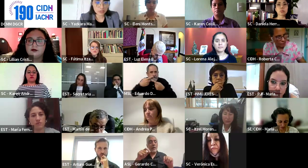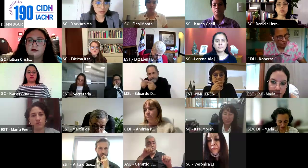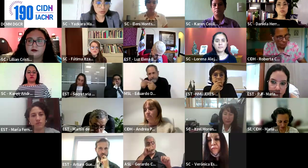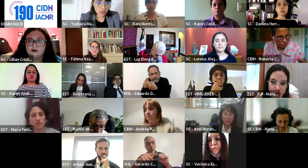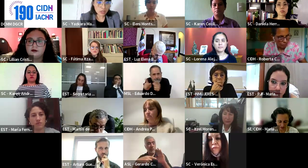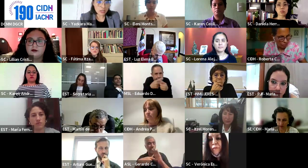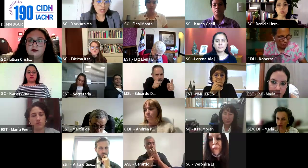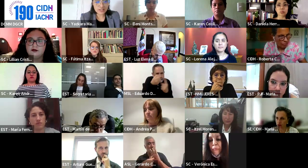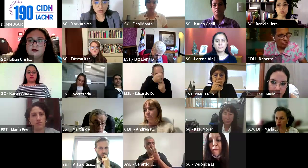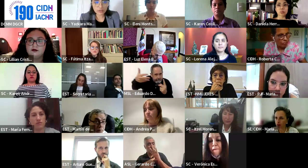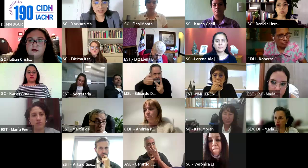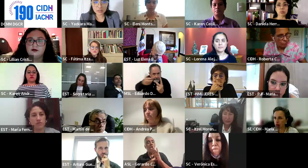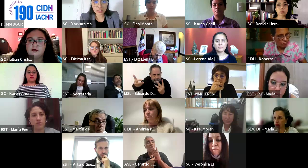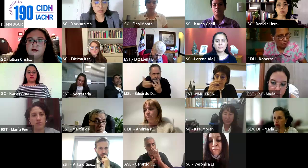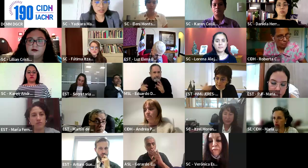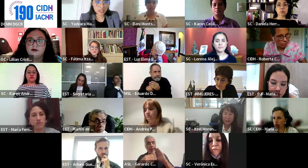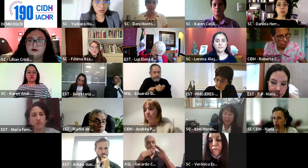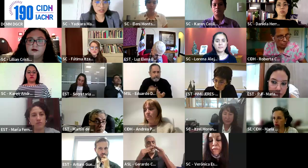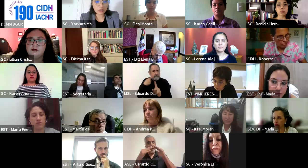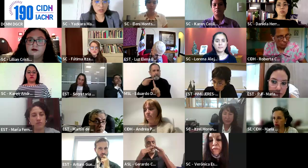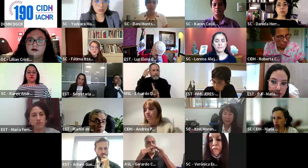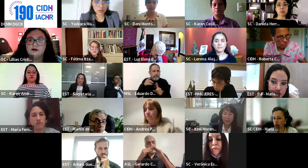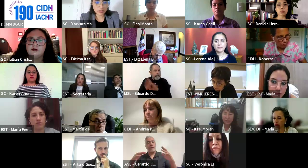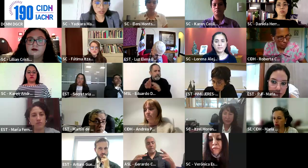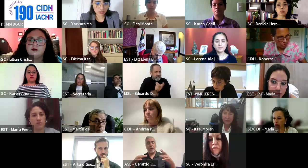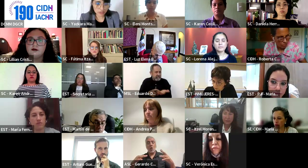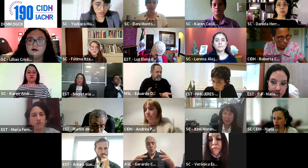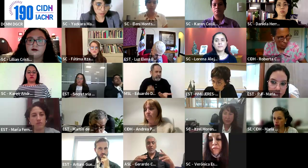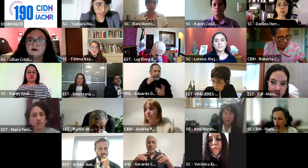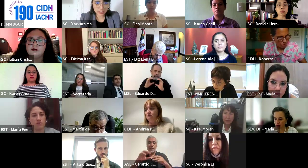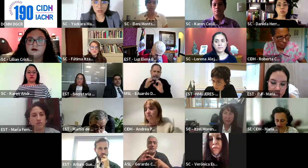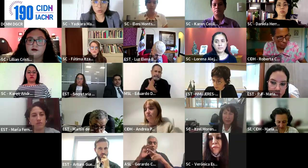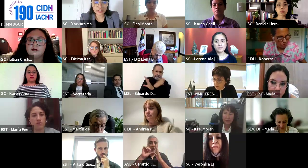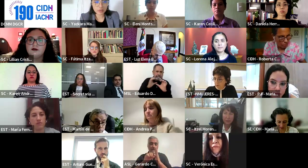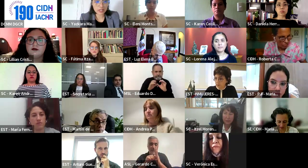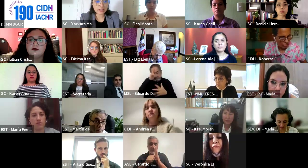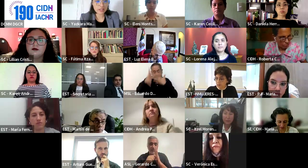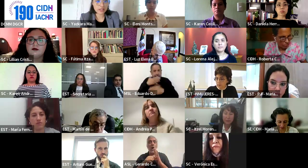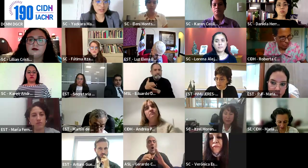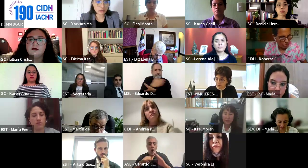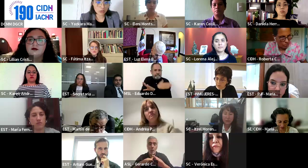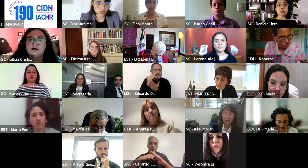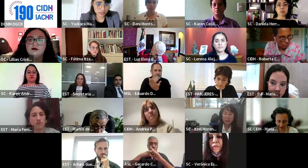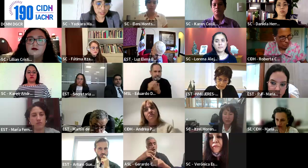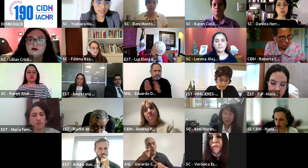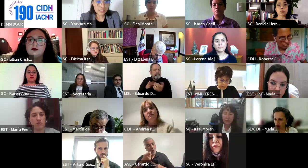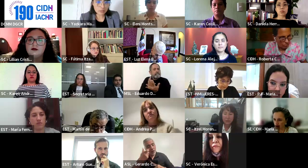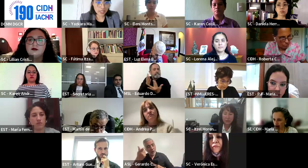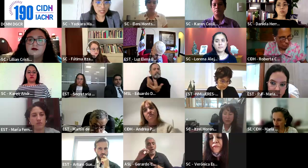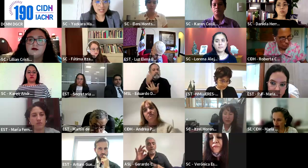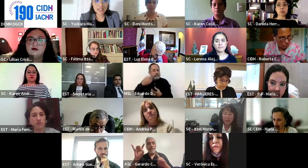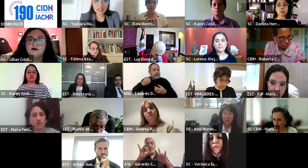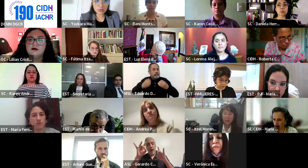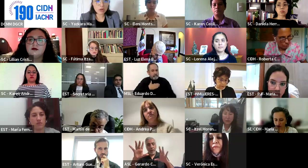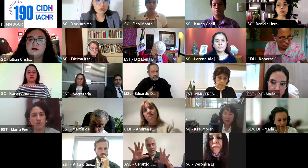diferentes ámbitos, haciendo énfasis evidentemente en lo que tiene que ver con prevención y erradicación de la violencia y como estas barreras de acceso a la justicia.